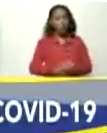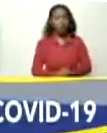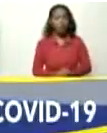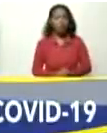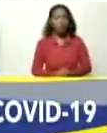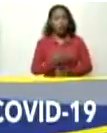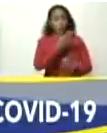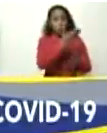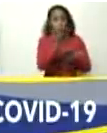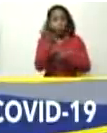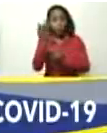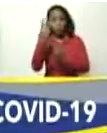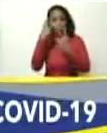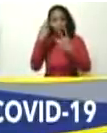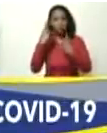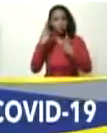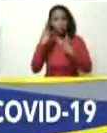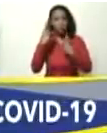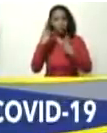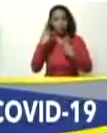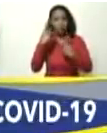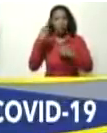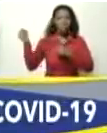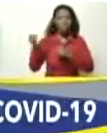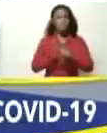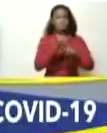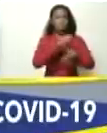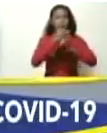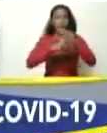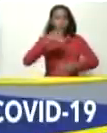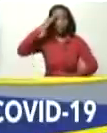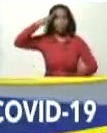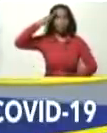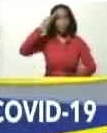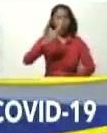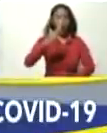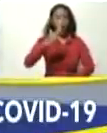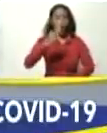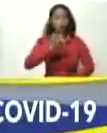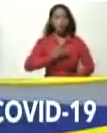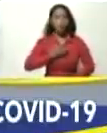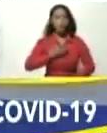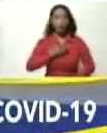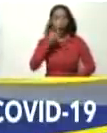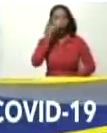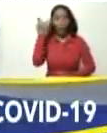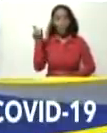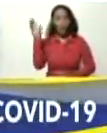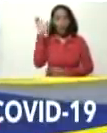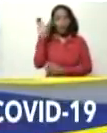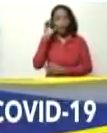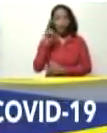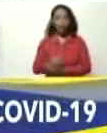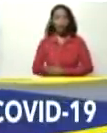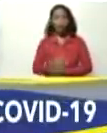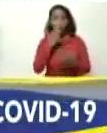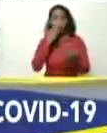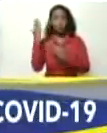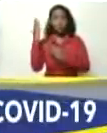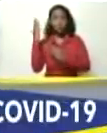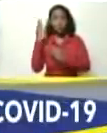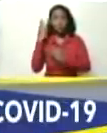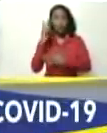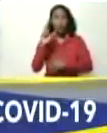Fíjense ustedes, la paliza que le dio la almiranta a Tomás Guanipa en Caracas. siendo Tomás Guanipa